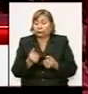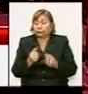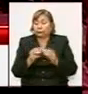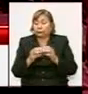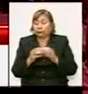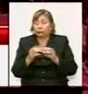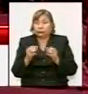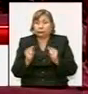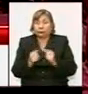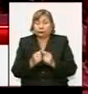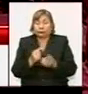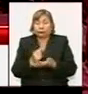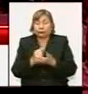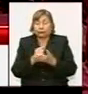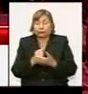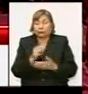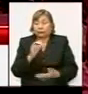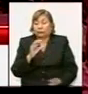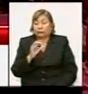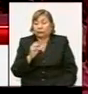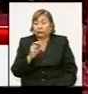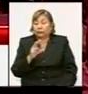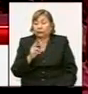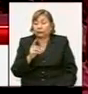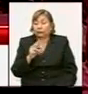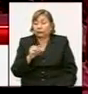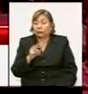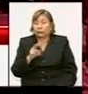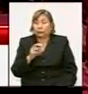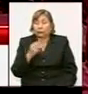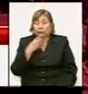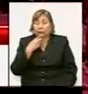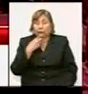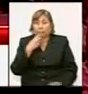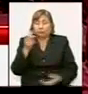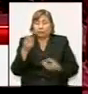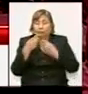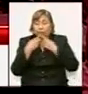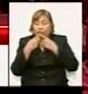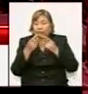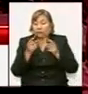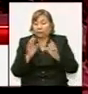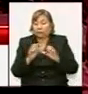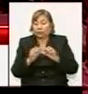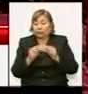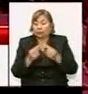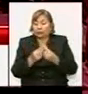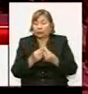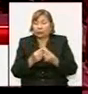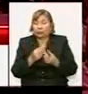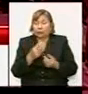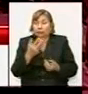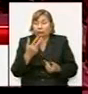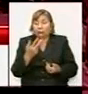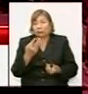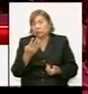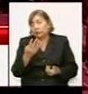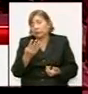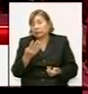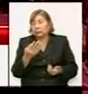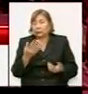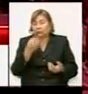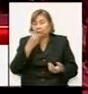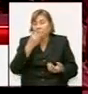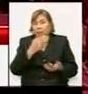participar obviamente lo podrán hacer a través del propio congresista Mulder. Él ya nos informará quiénes participarán del subgrupo. Creo que con 3 o 4 parlamentarios estaríamos